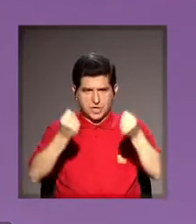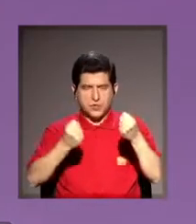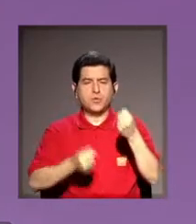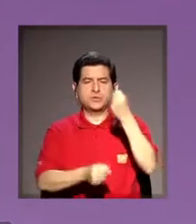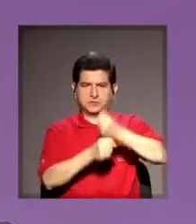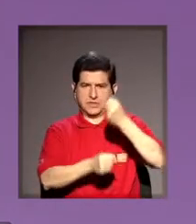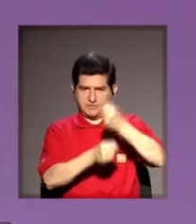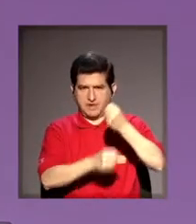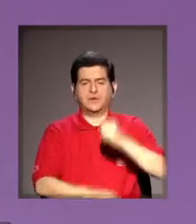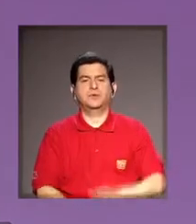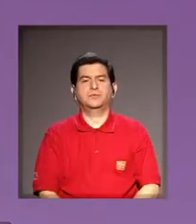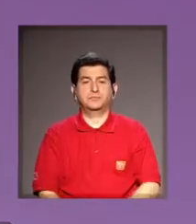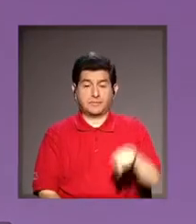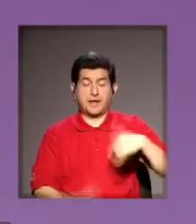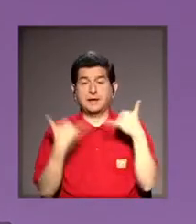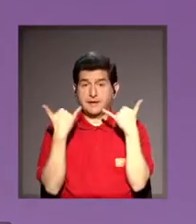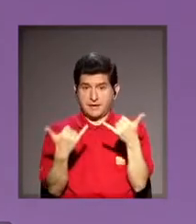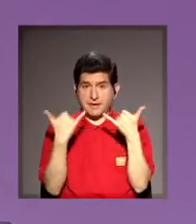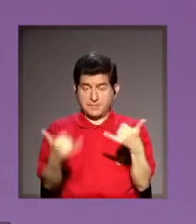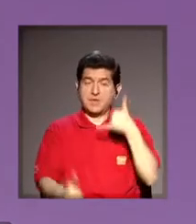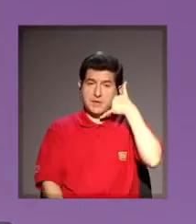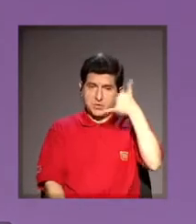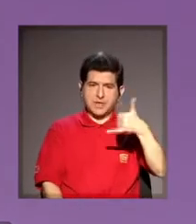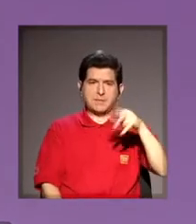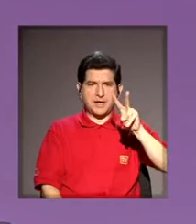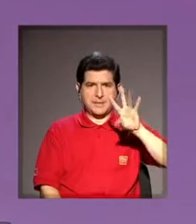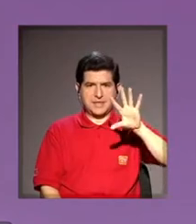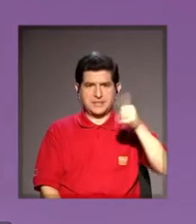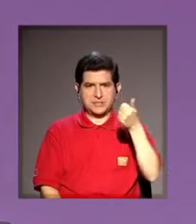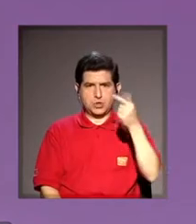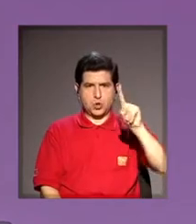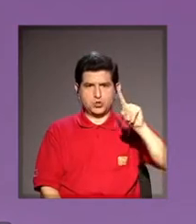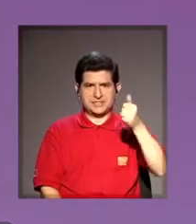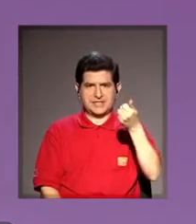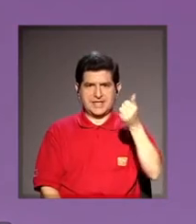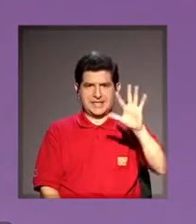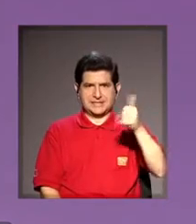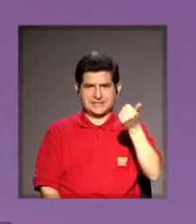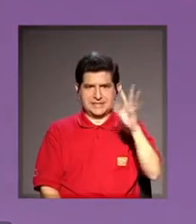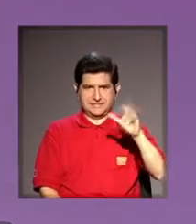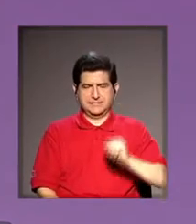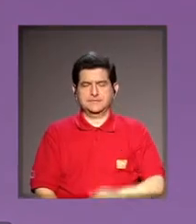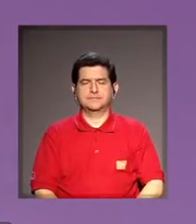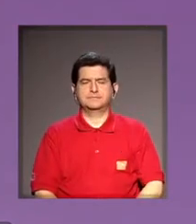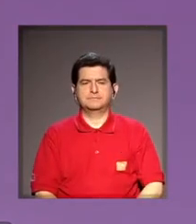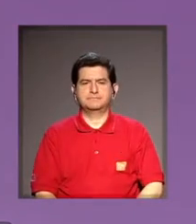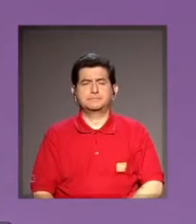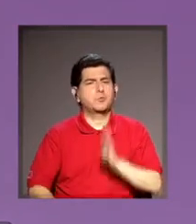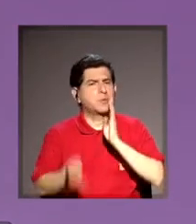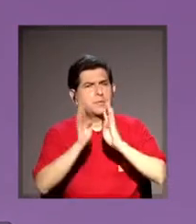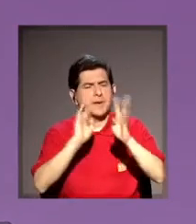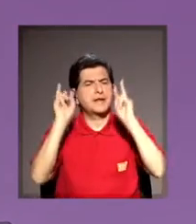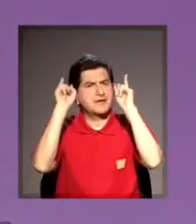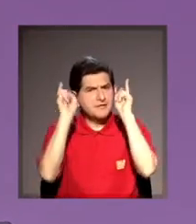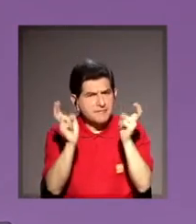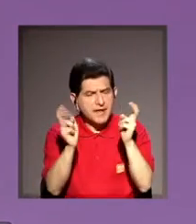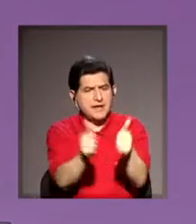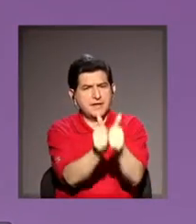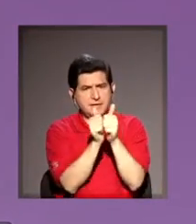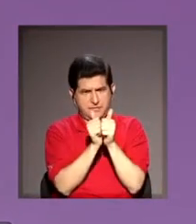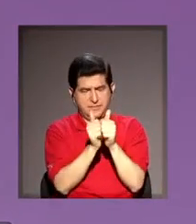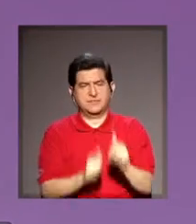trabajo estamos en vivo y puede llamarnos al 25 11 15 15 para hablar sobre este tema nos